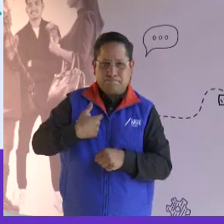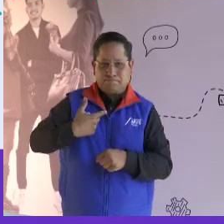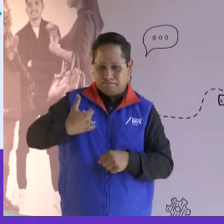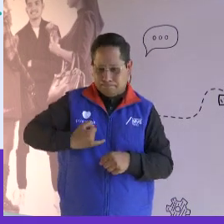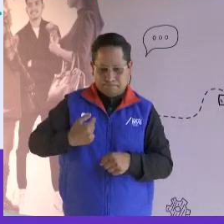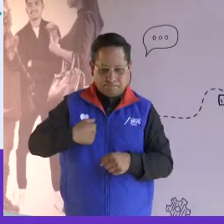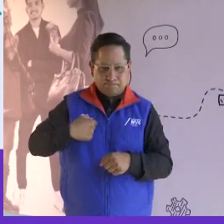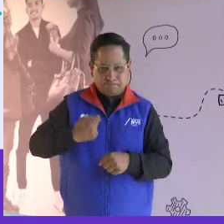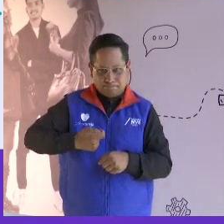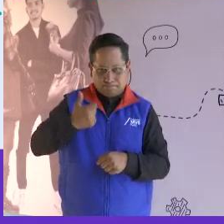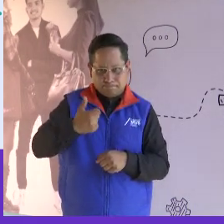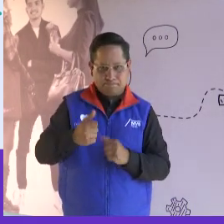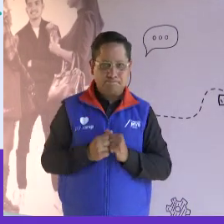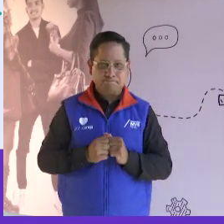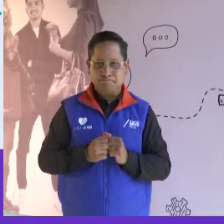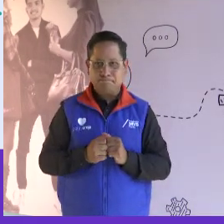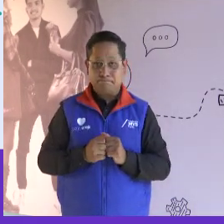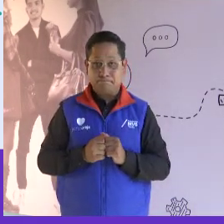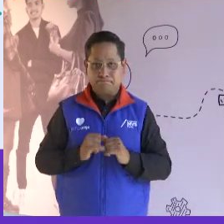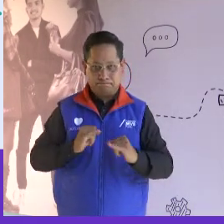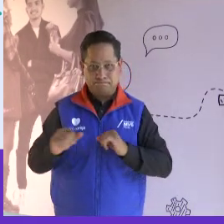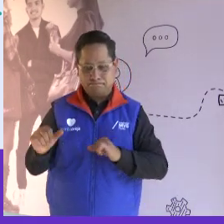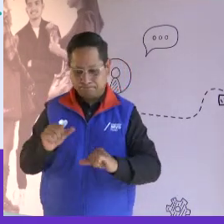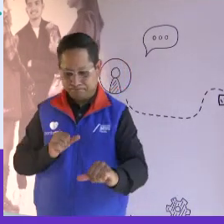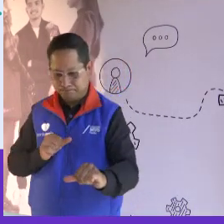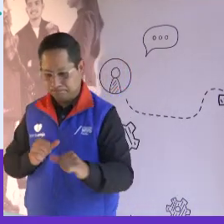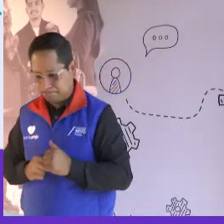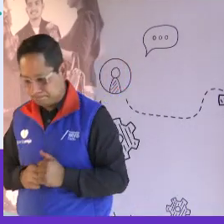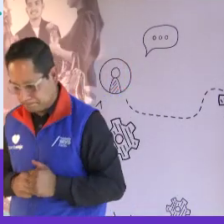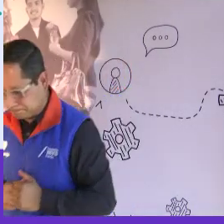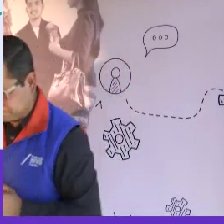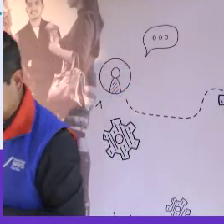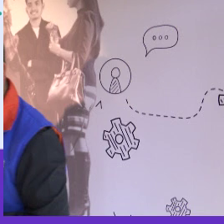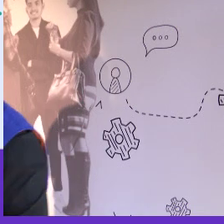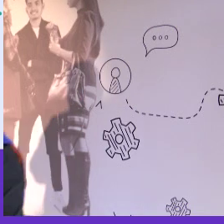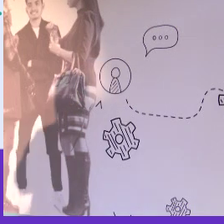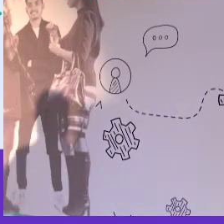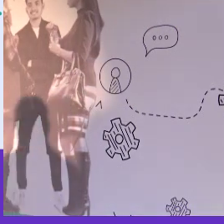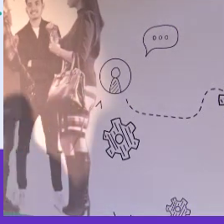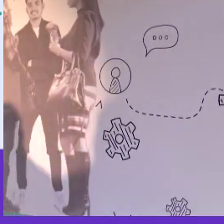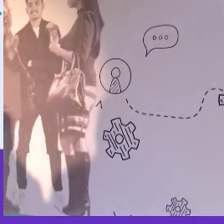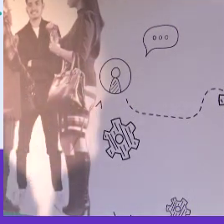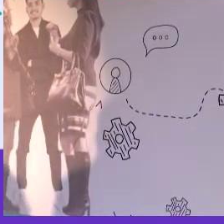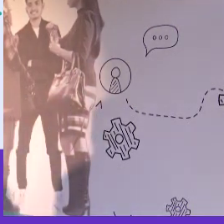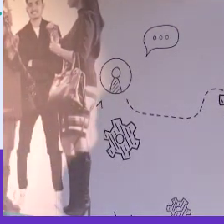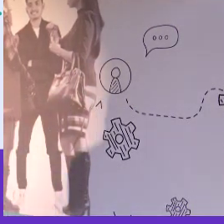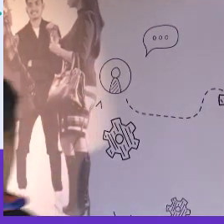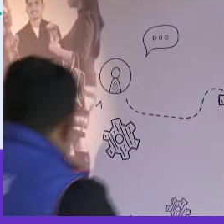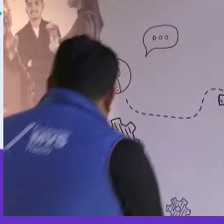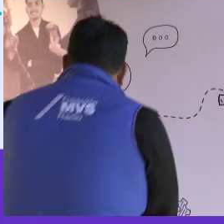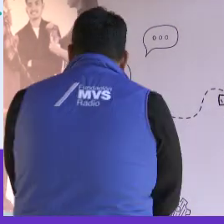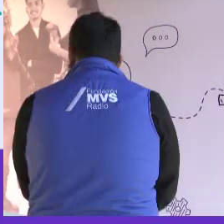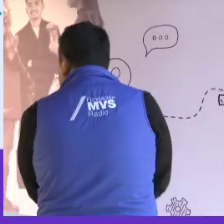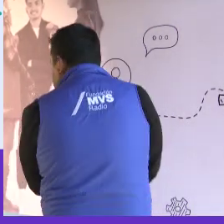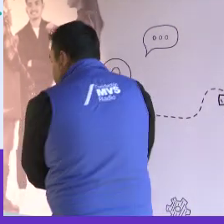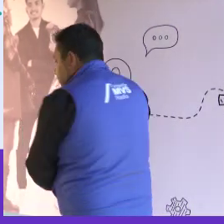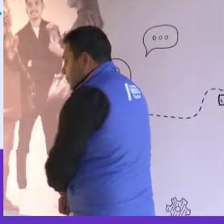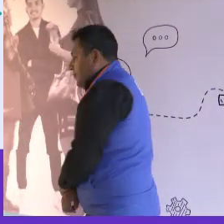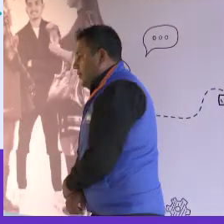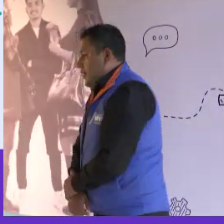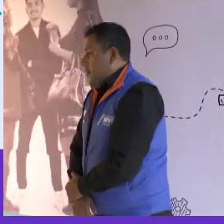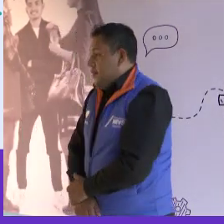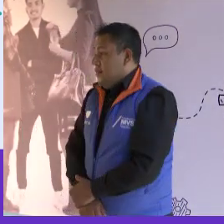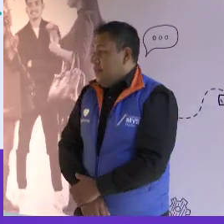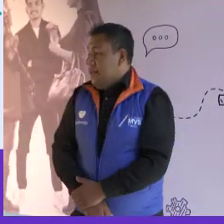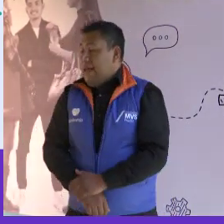desde mi punto de vista. Y tenemos otra pregunta que creo que se puede hilar un poco con Luis. Es, de acuerdo con su